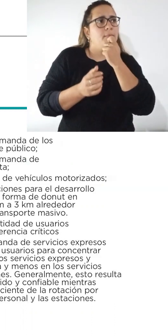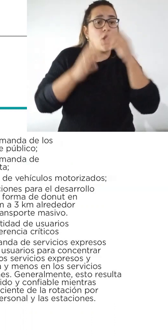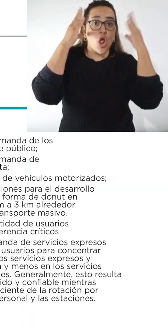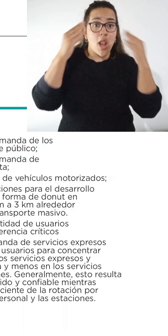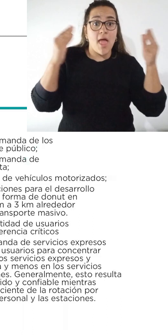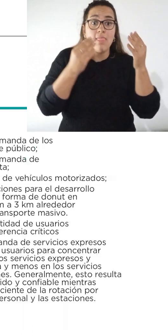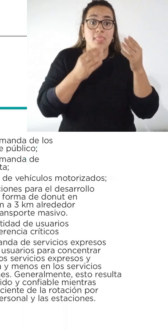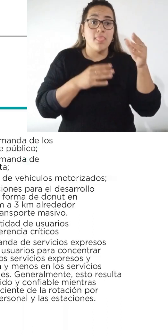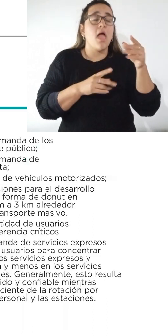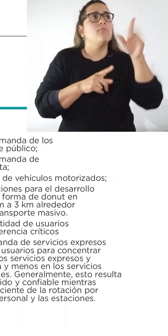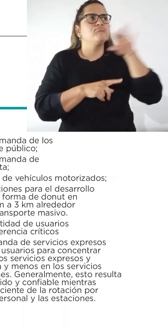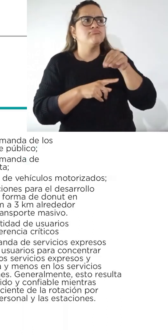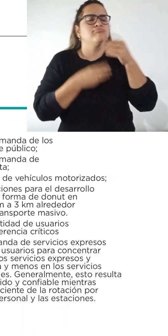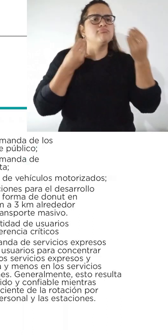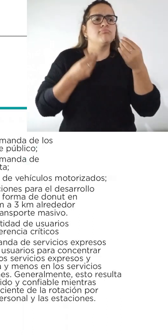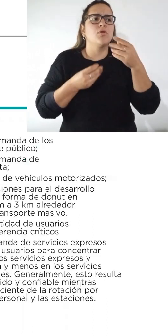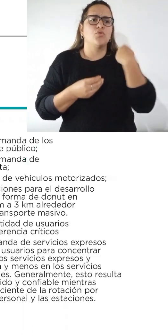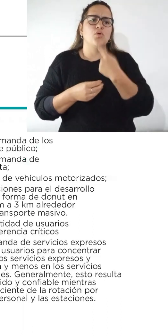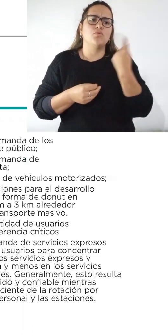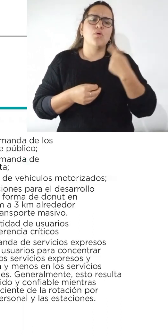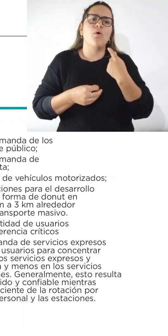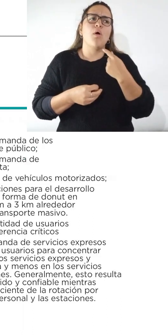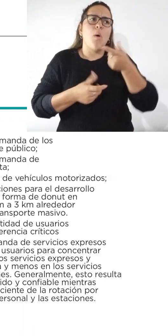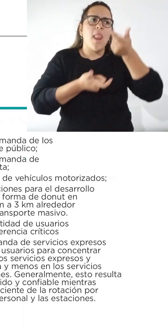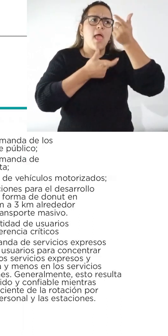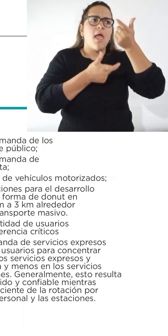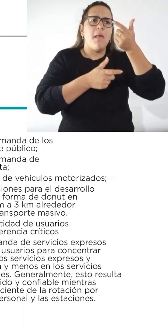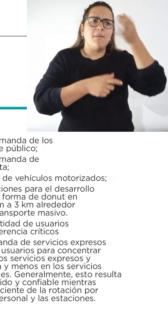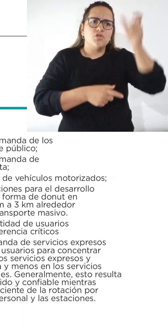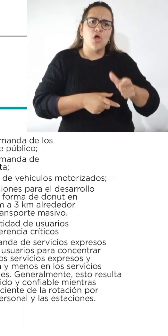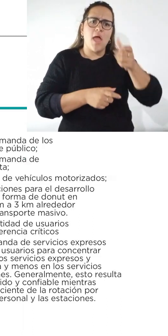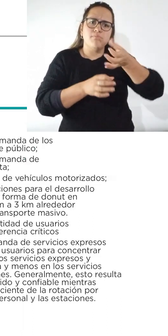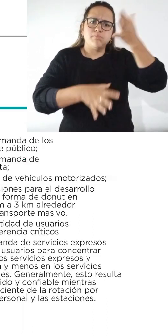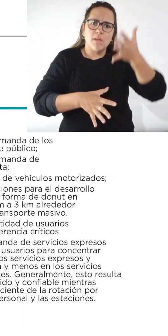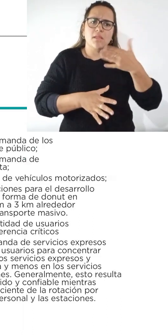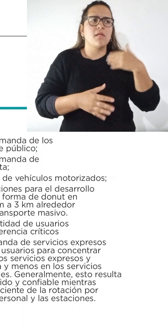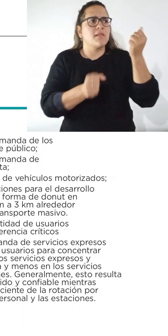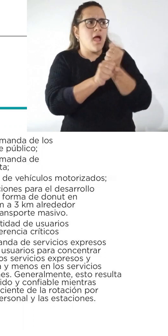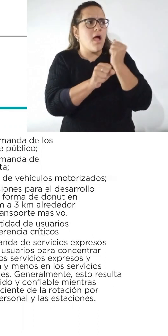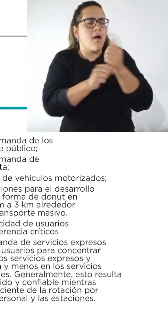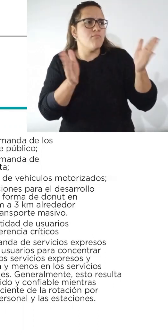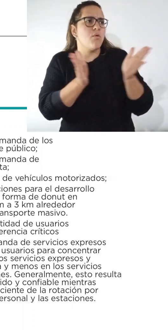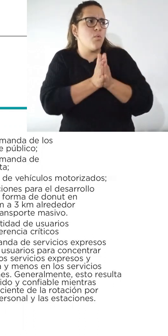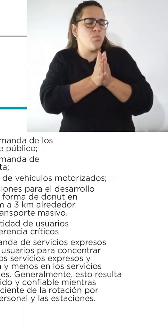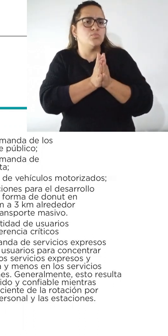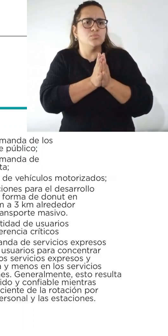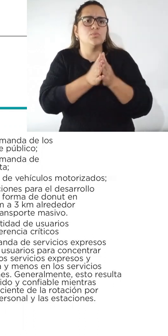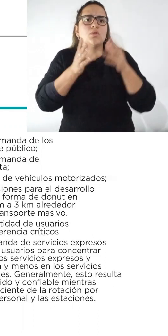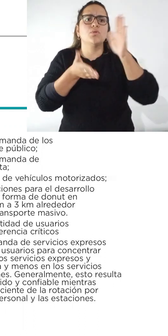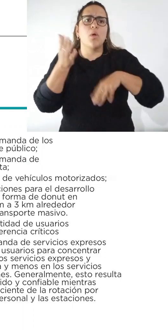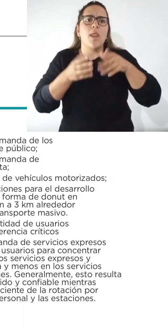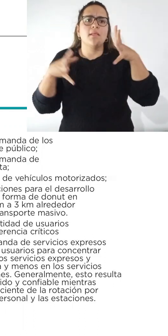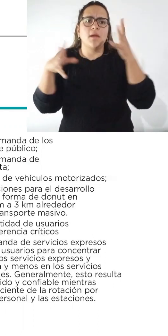otros países como Holanda. En este caso tuvimos la oportunidad de trabajar con un experto en integración de